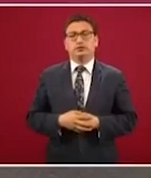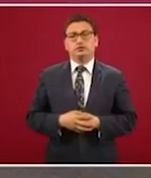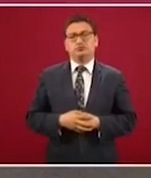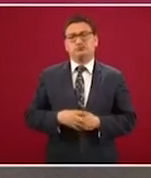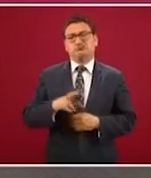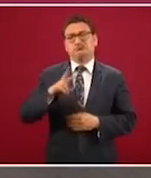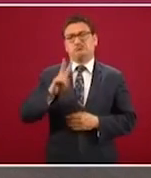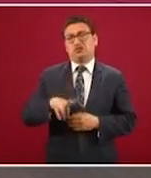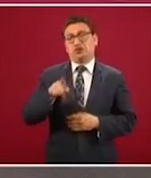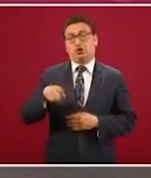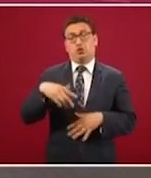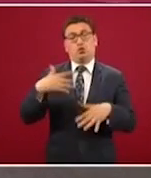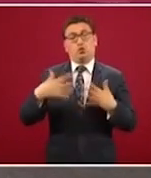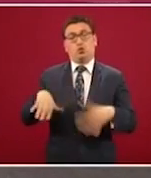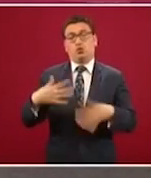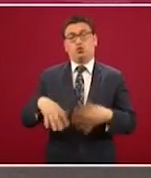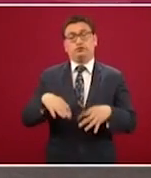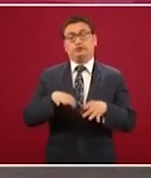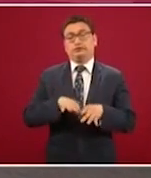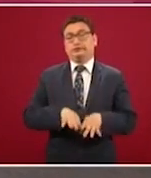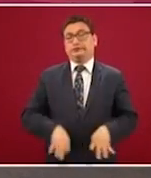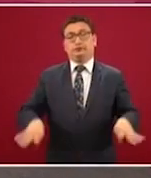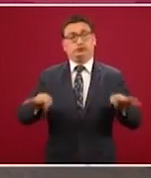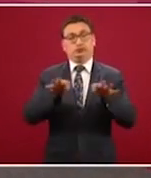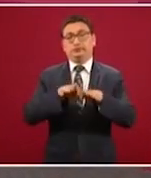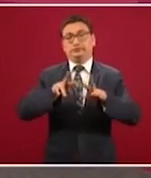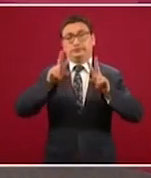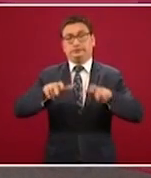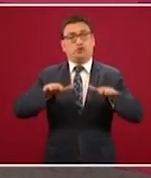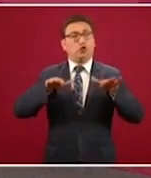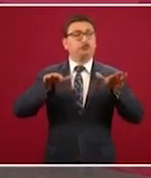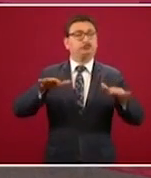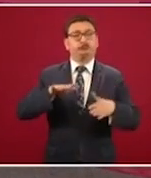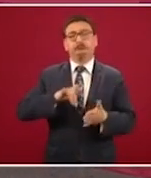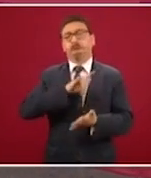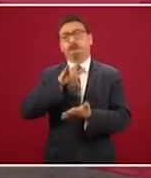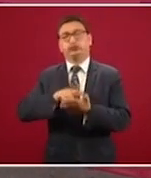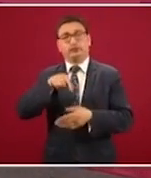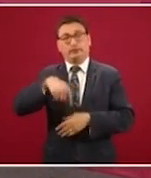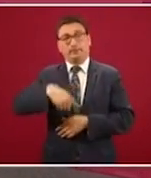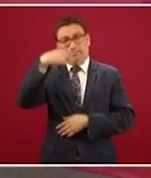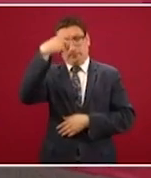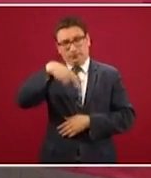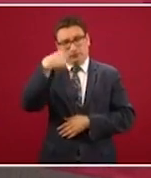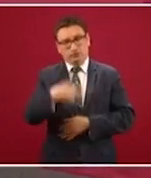un emblema de la aviación de México, y